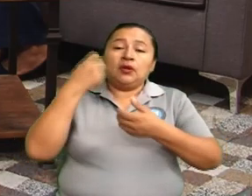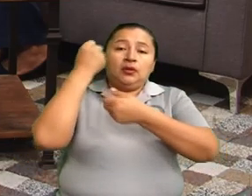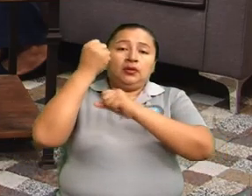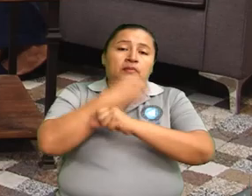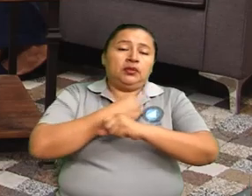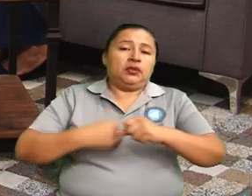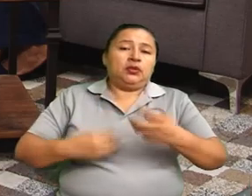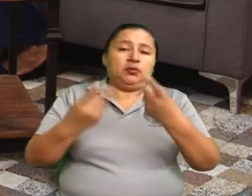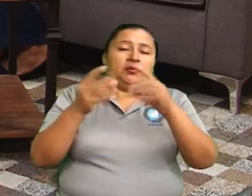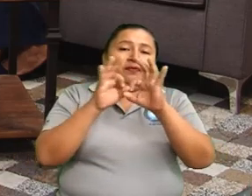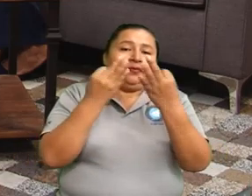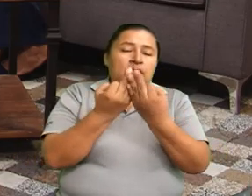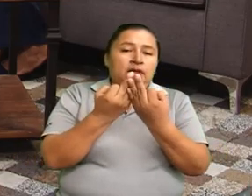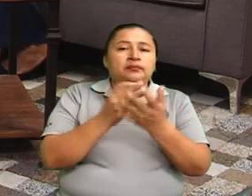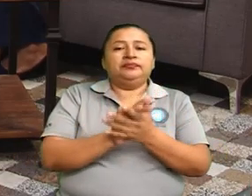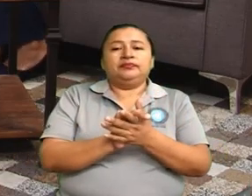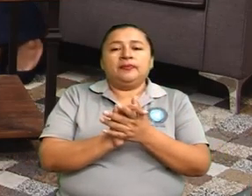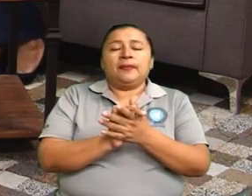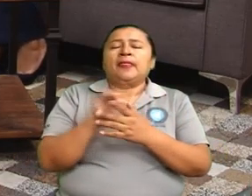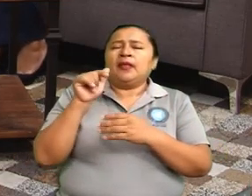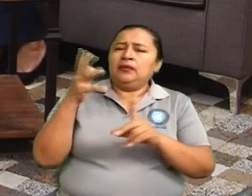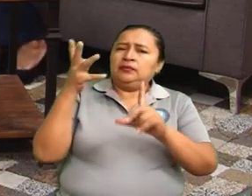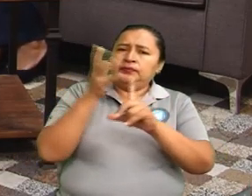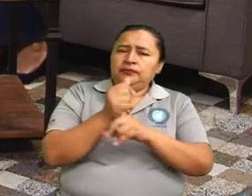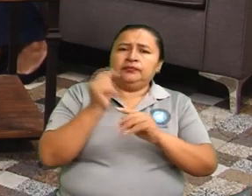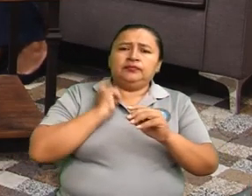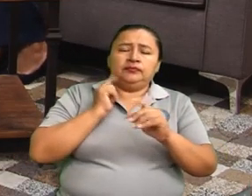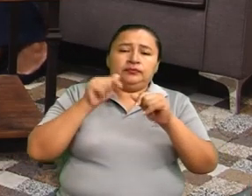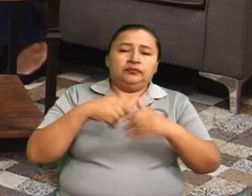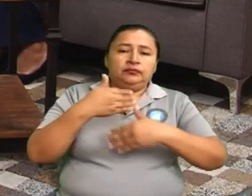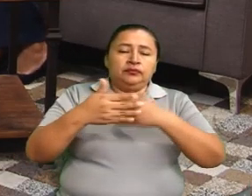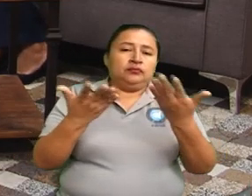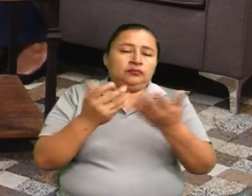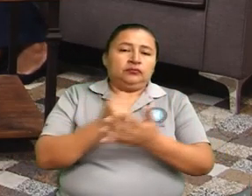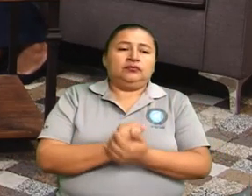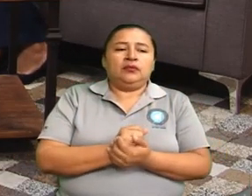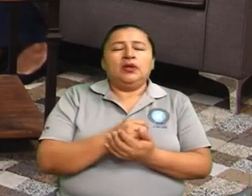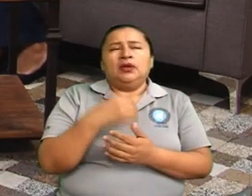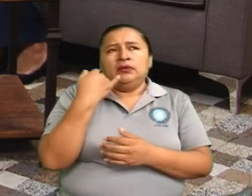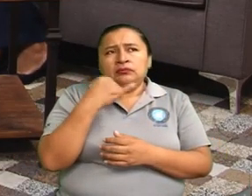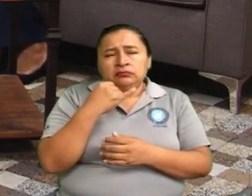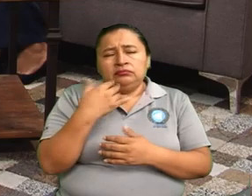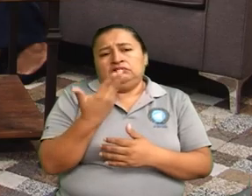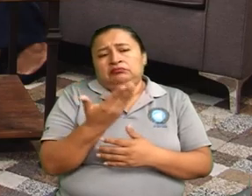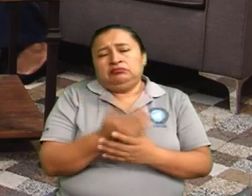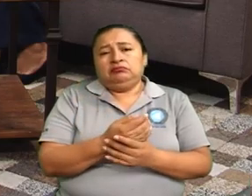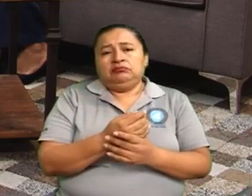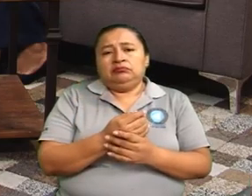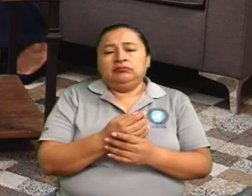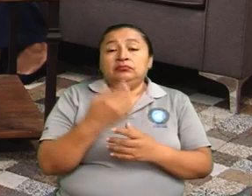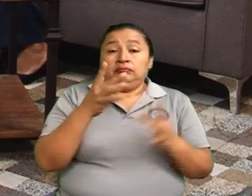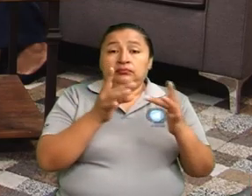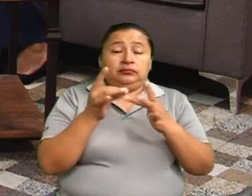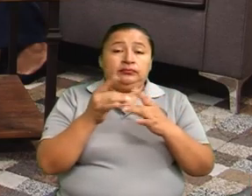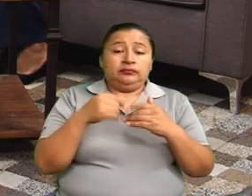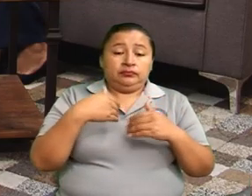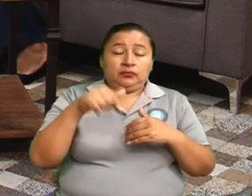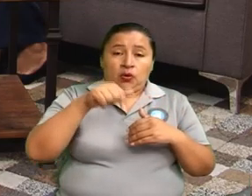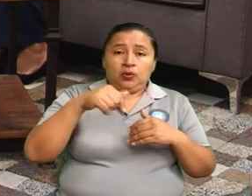Ministerio de la Economía Familiar. ¿Qué otros logros y conquistas se obtienen hasta el momento? Sí, estamos precisamente